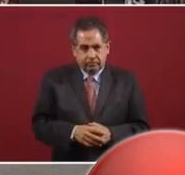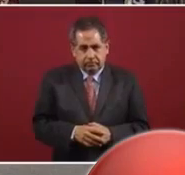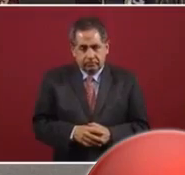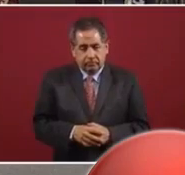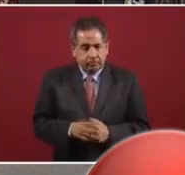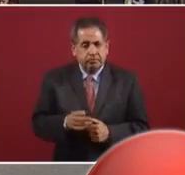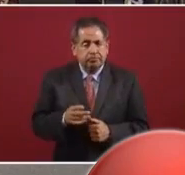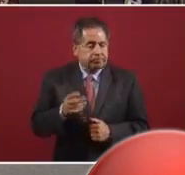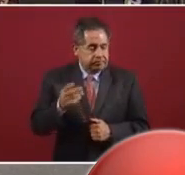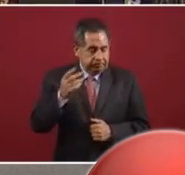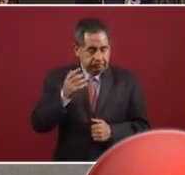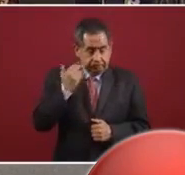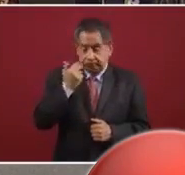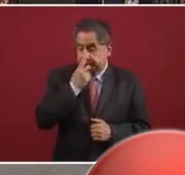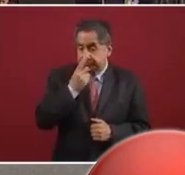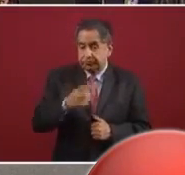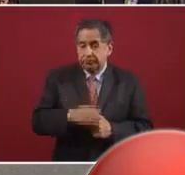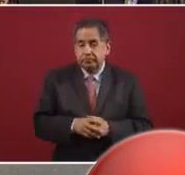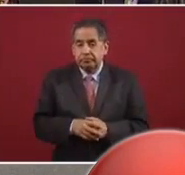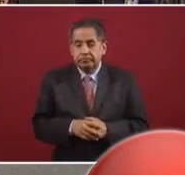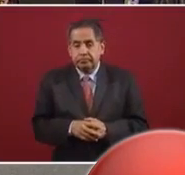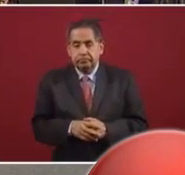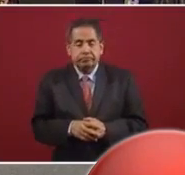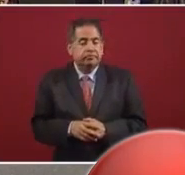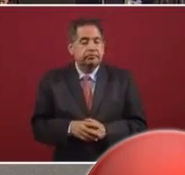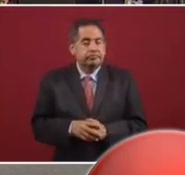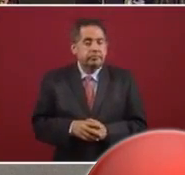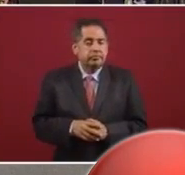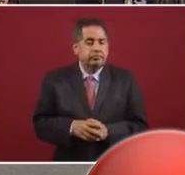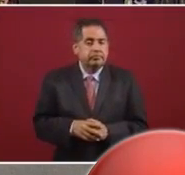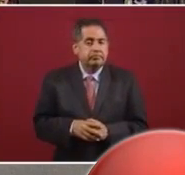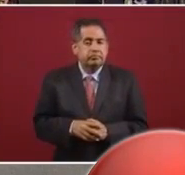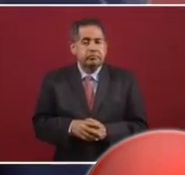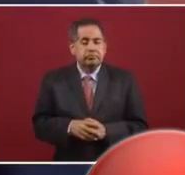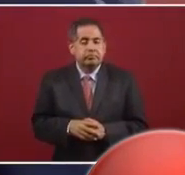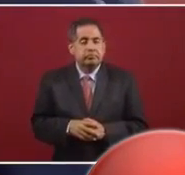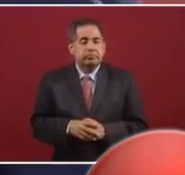que había el ambiente